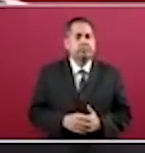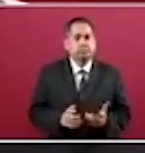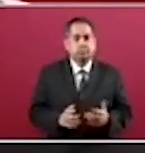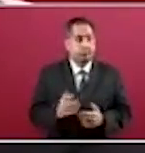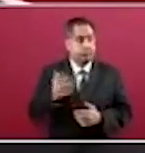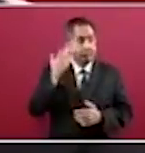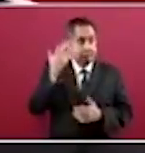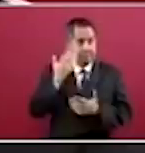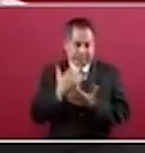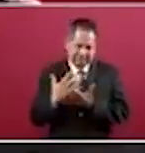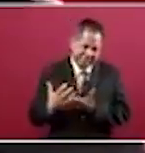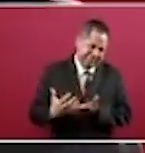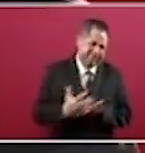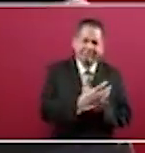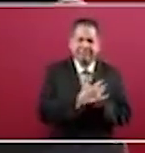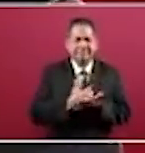ganaban